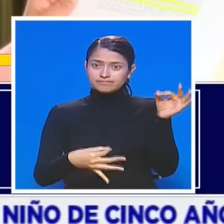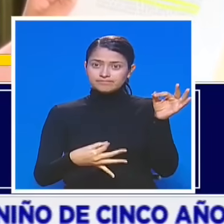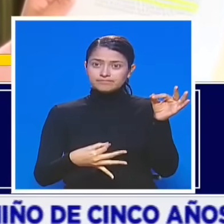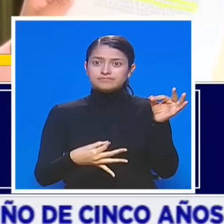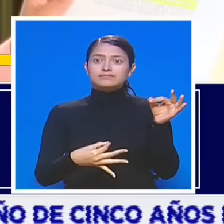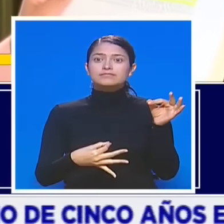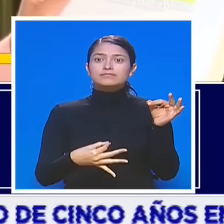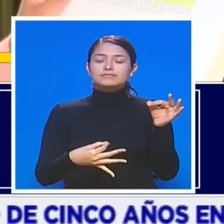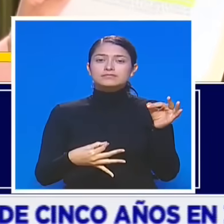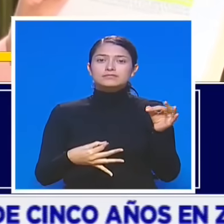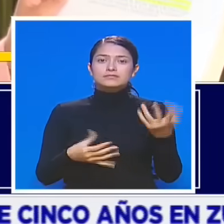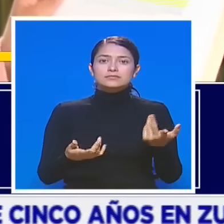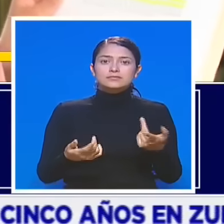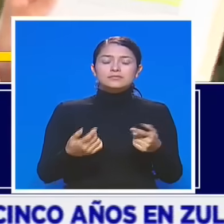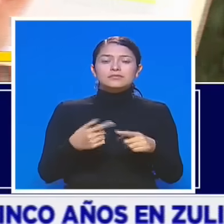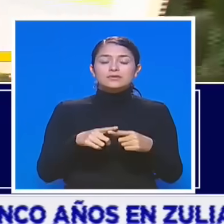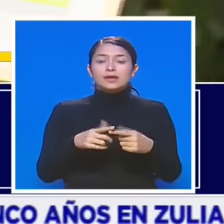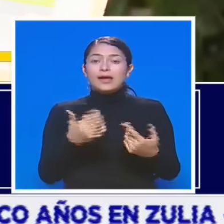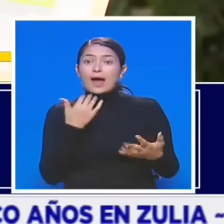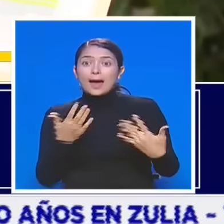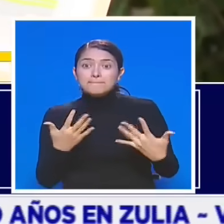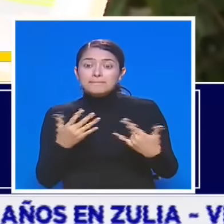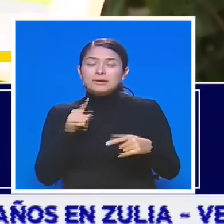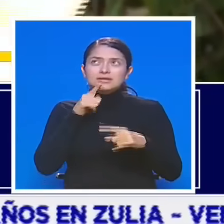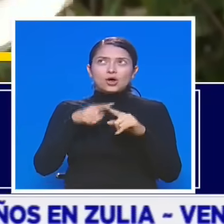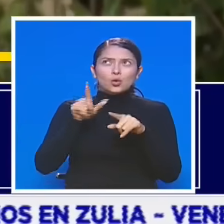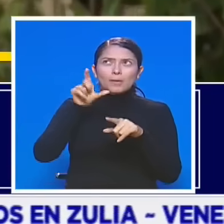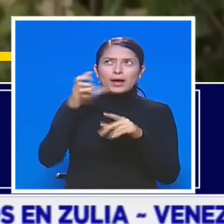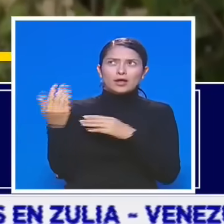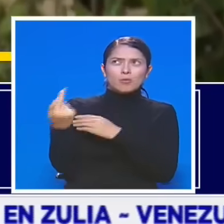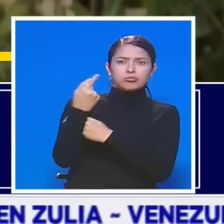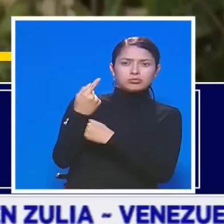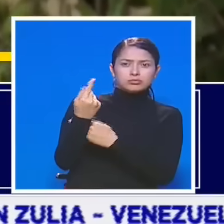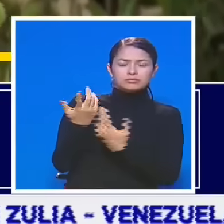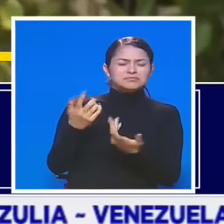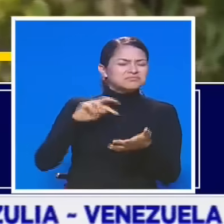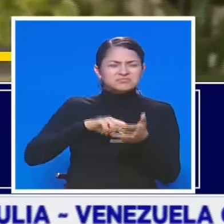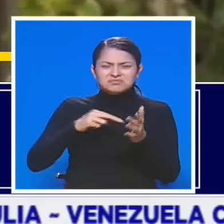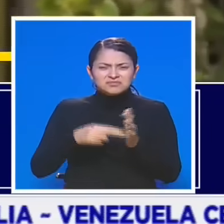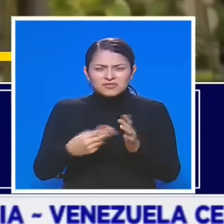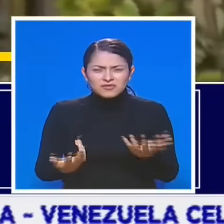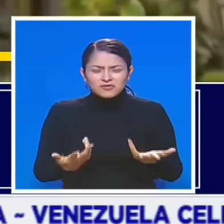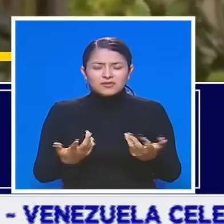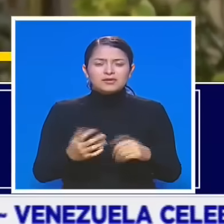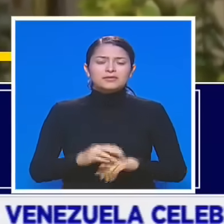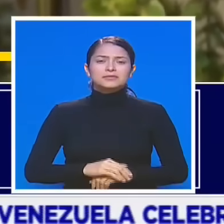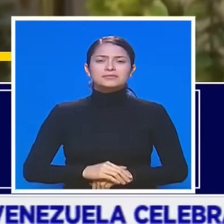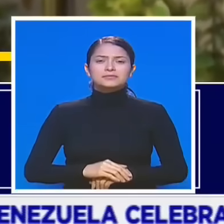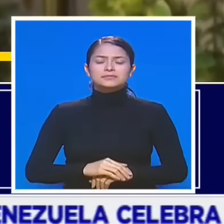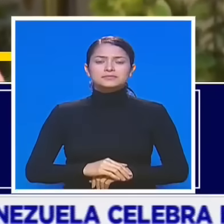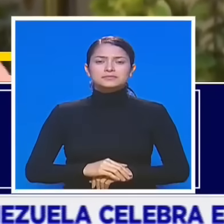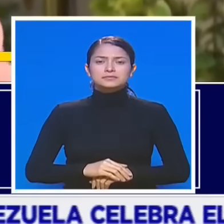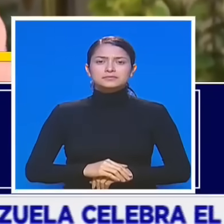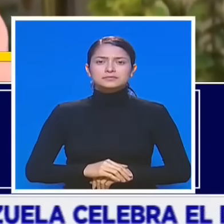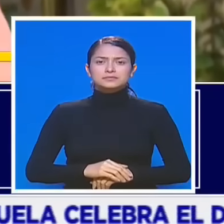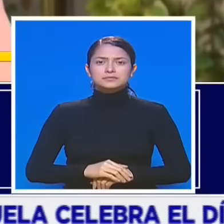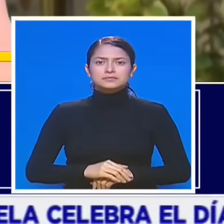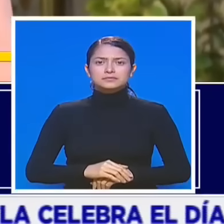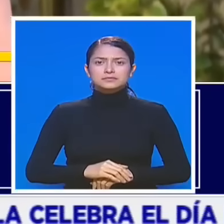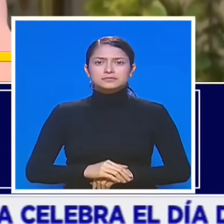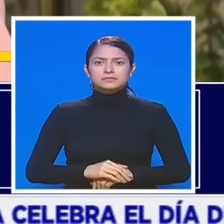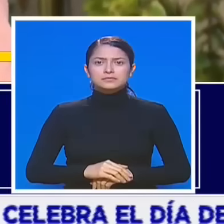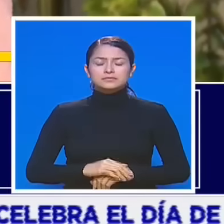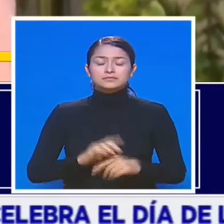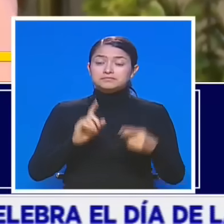de conmoción externa. ¿Qué supone este decreto de conmoción externa?